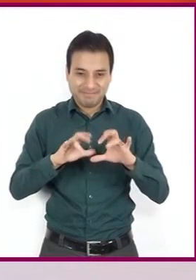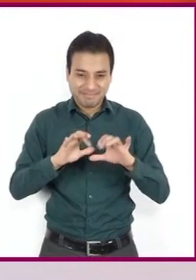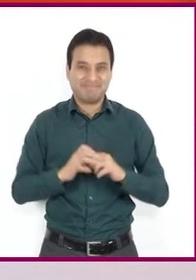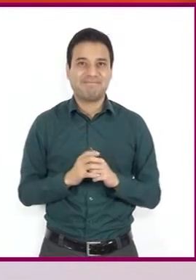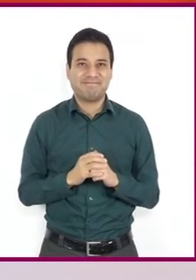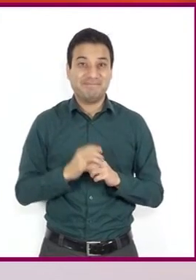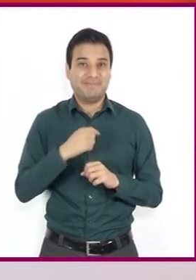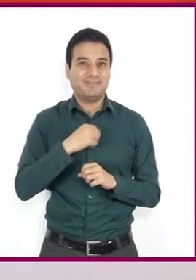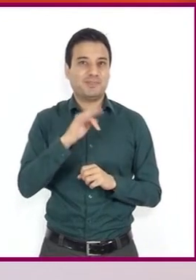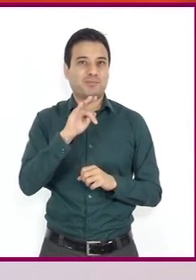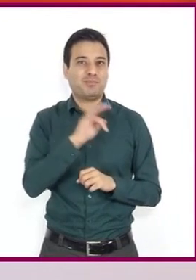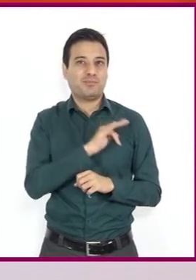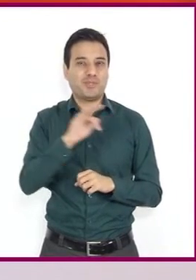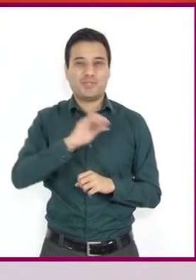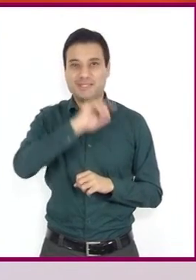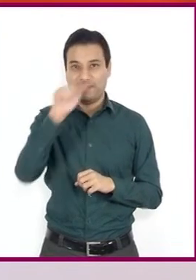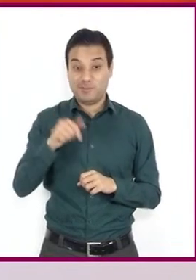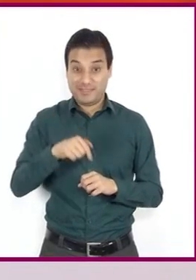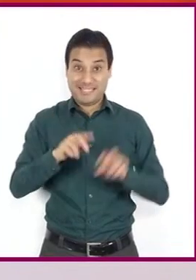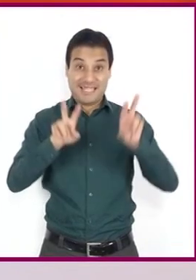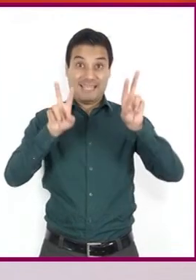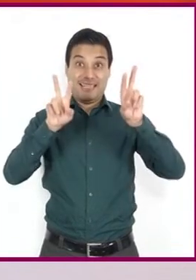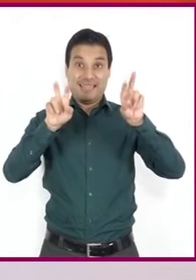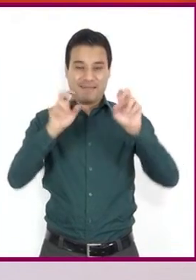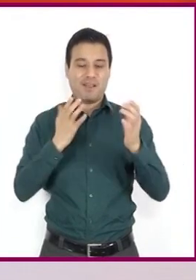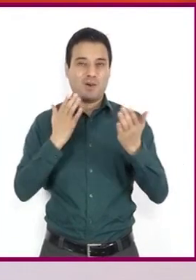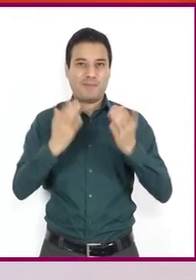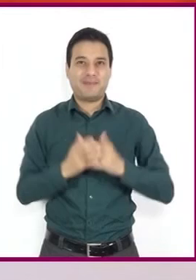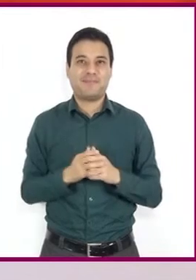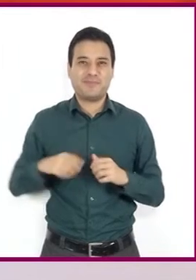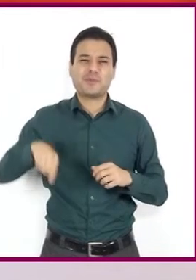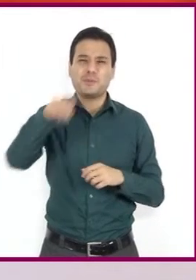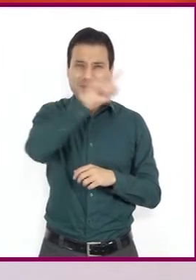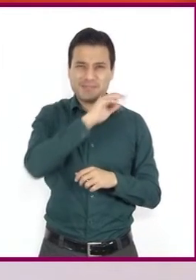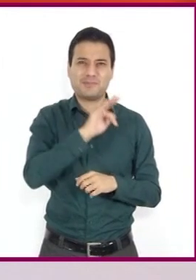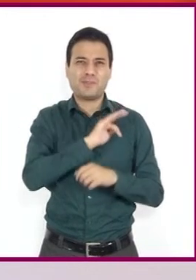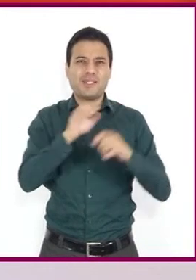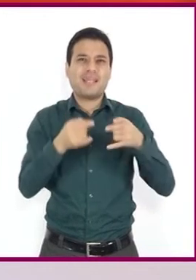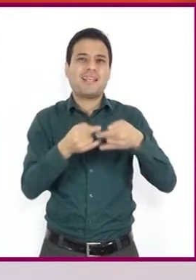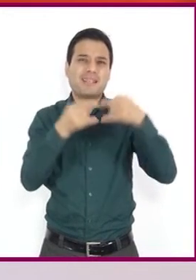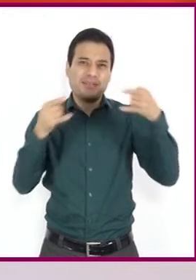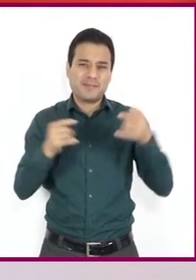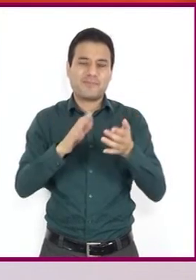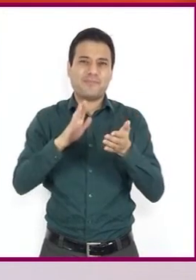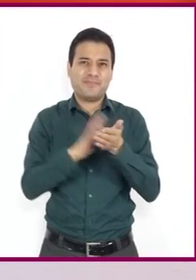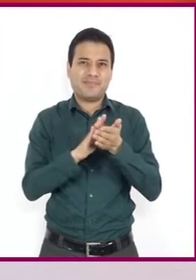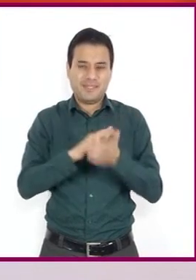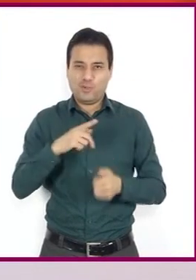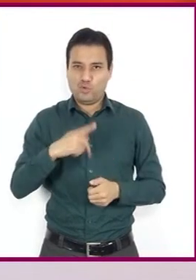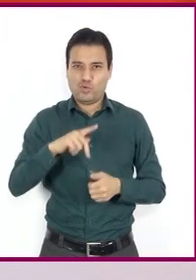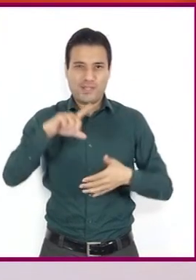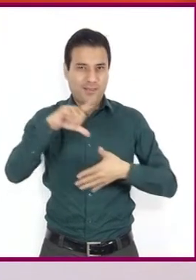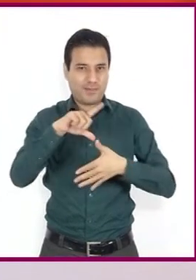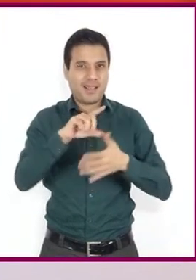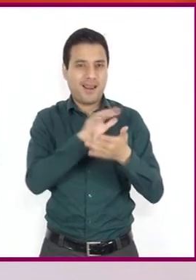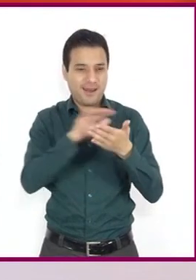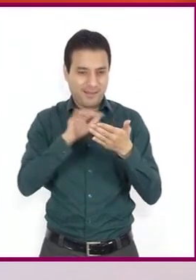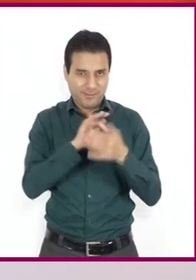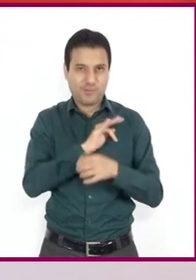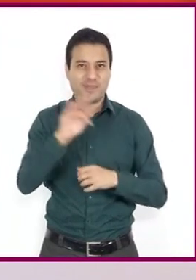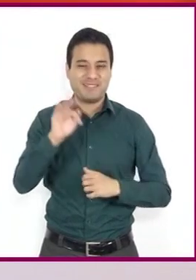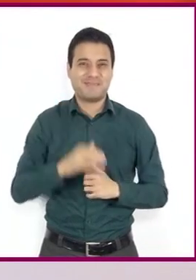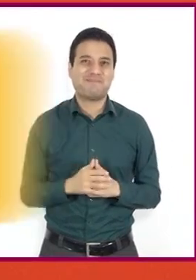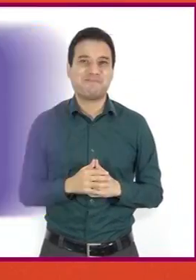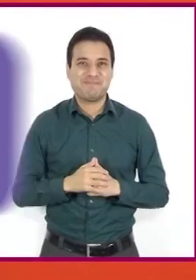y así poner en práctica lo visto hoy, maestra. Los invito a que lean un cuento o novela de la narrativa latinoamericana